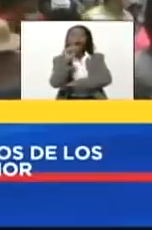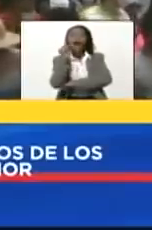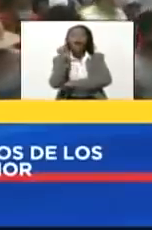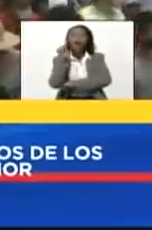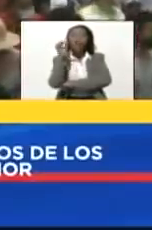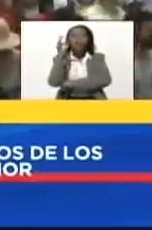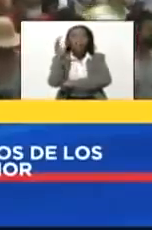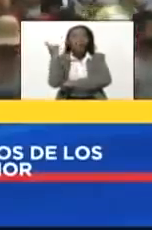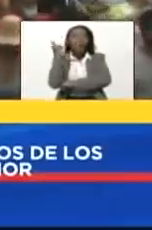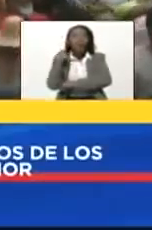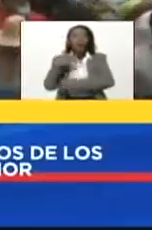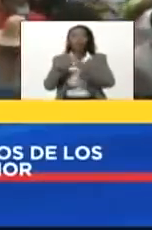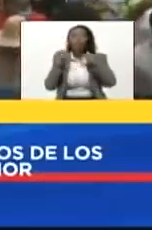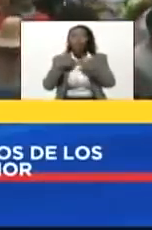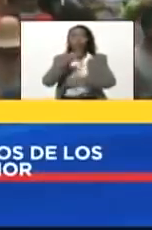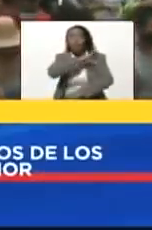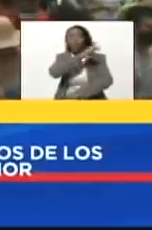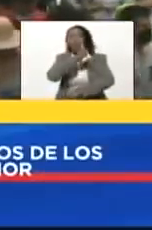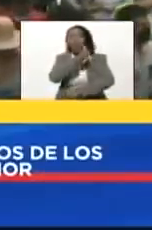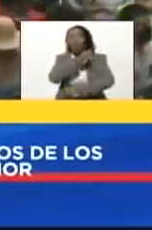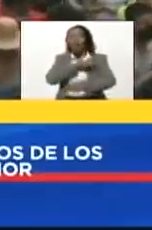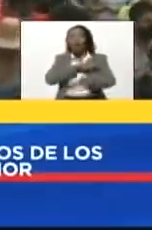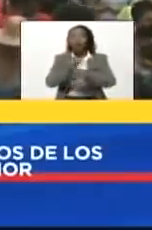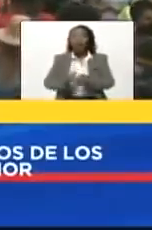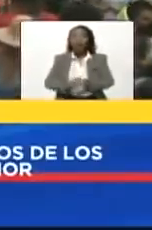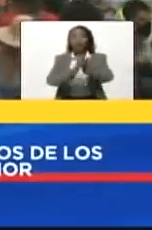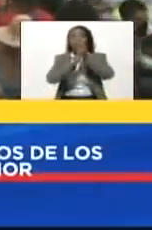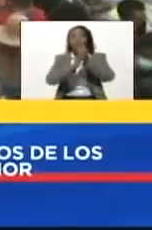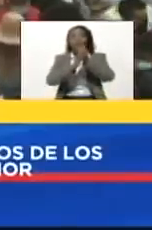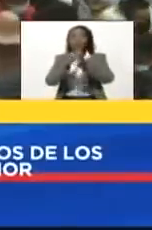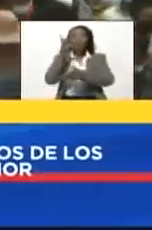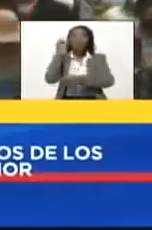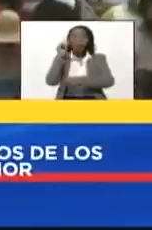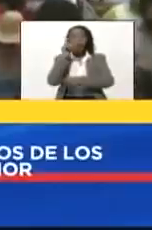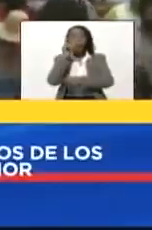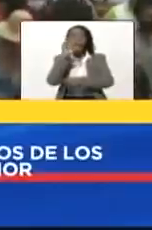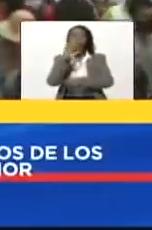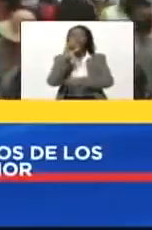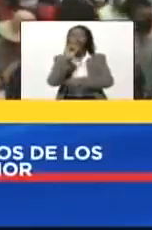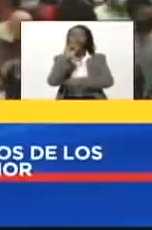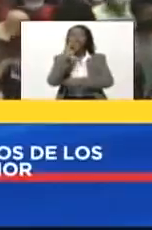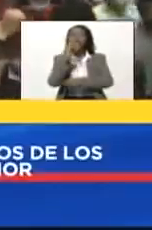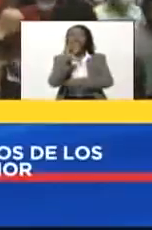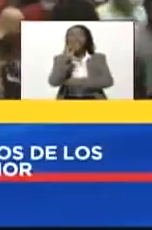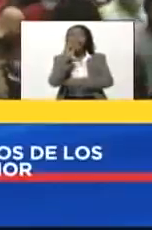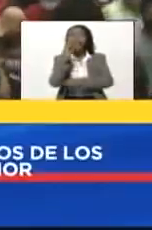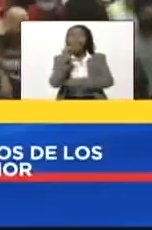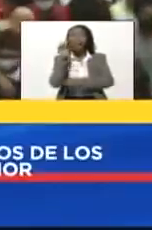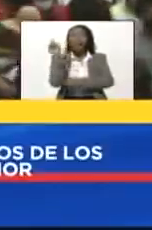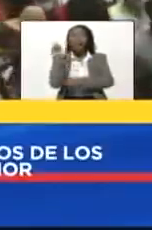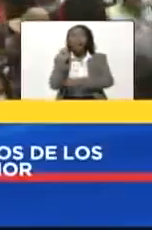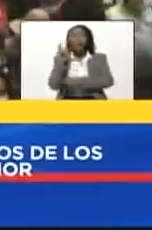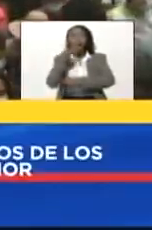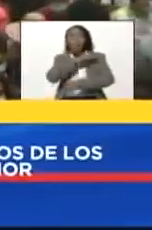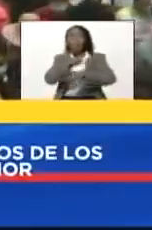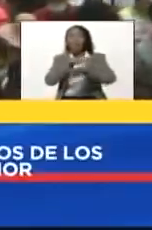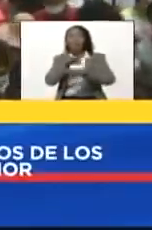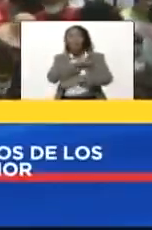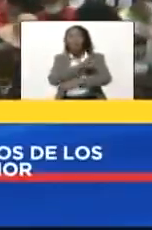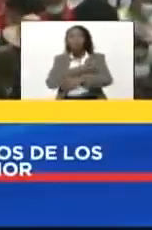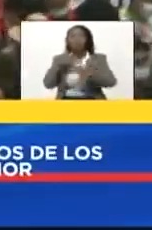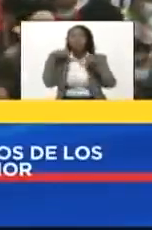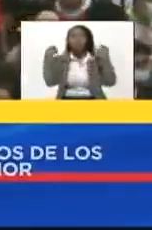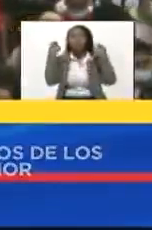a todos los directivos, dirigentes, a Rosidé González, ministra del Poder Popular para